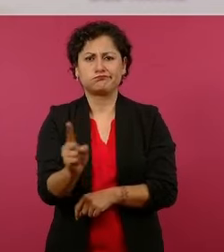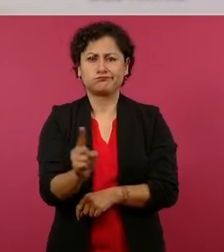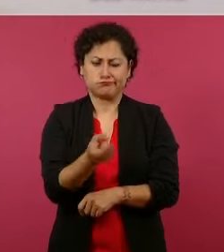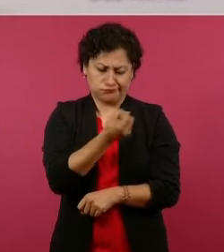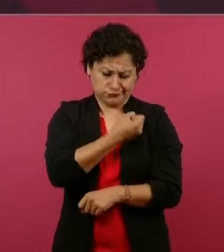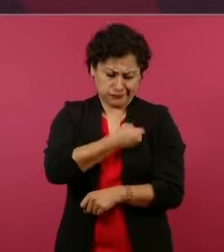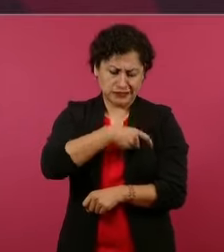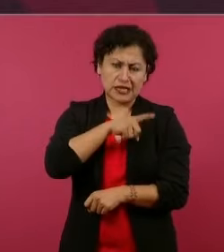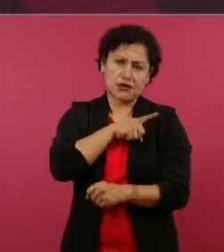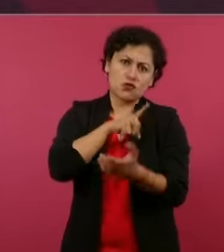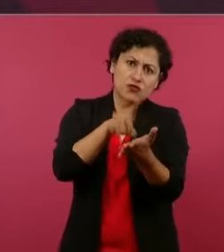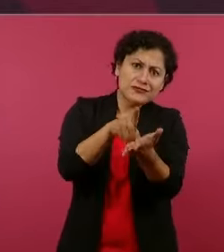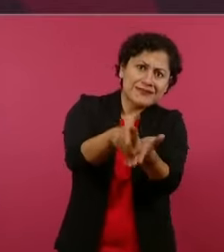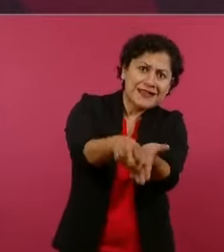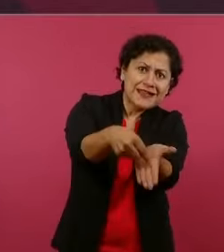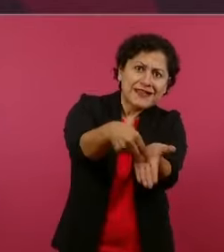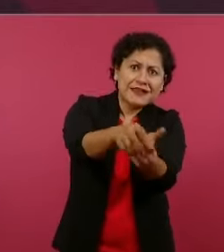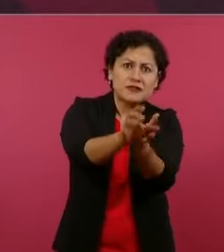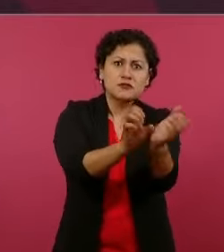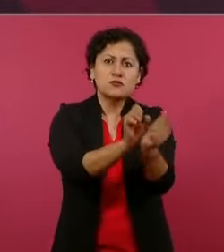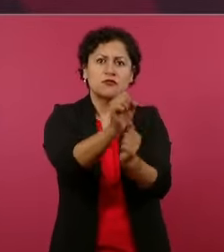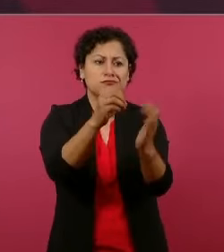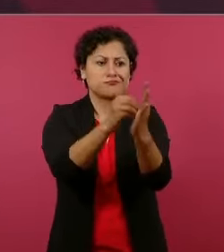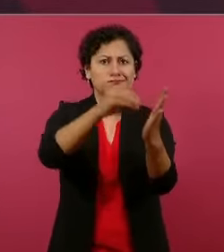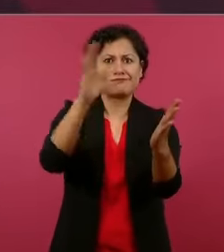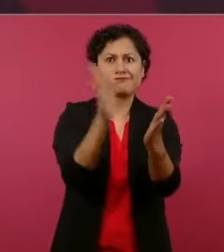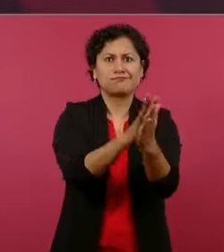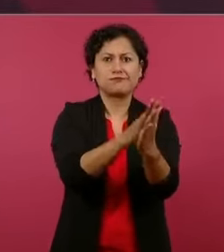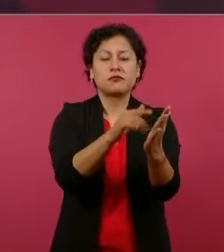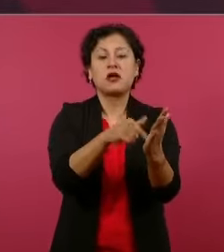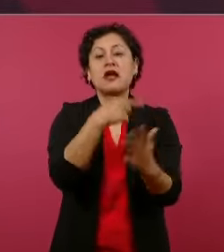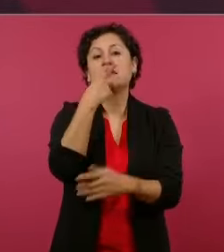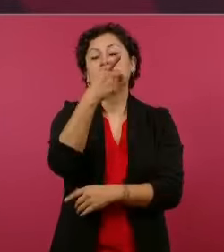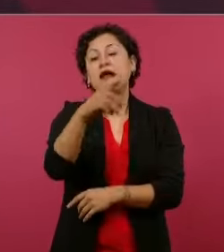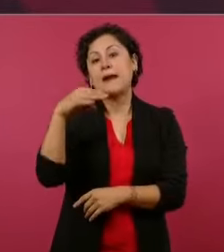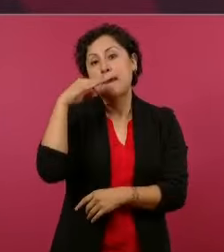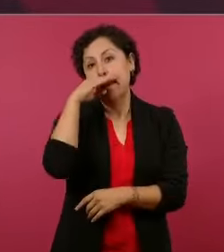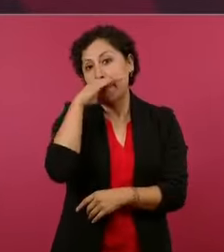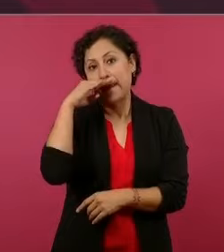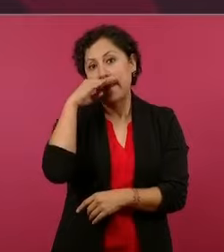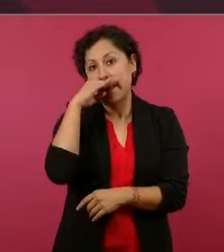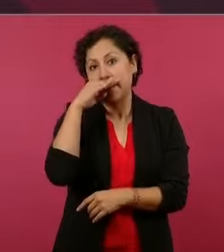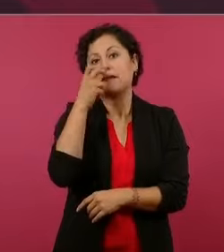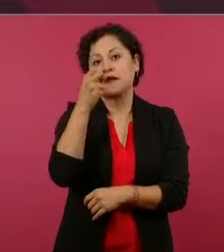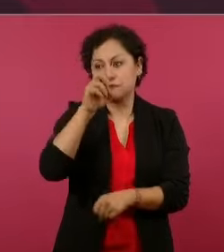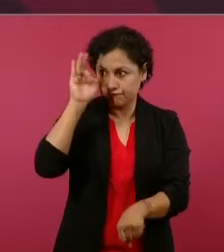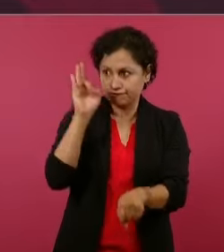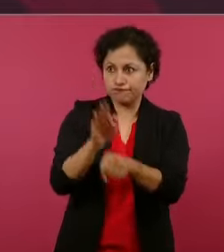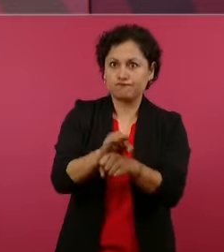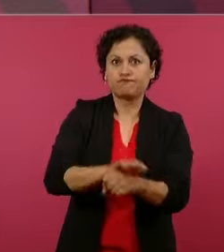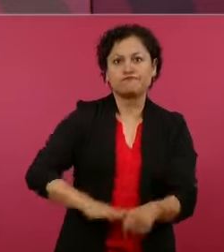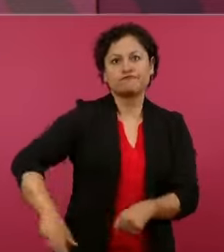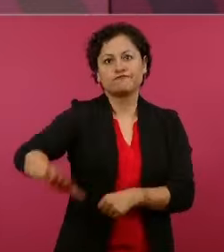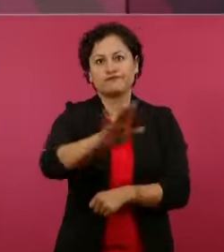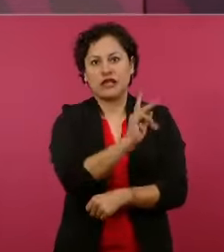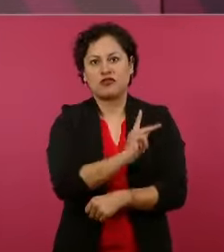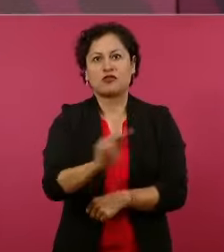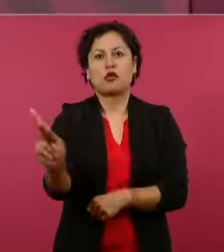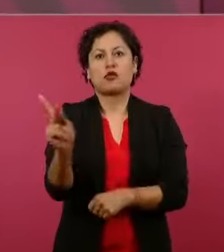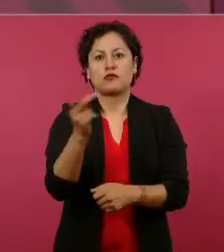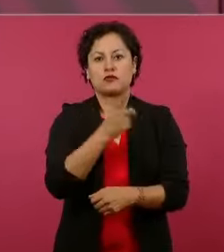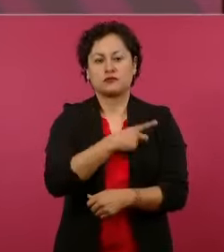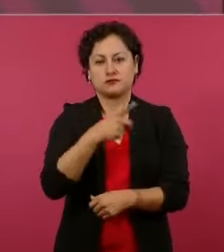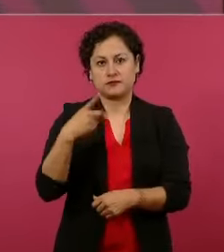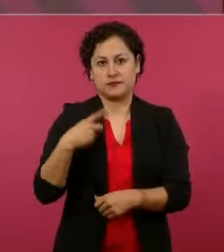institución la gratuidad y aquí aprovecho para decir algo porque